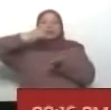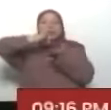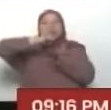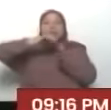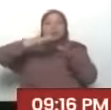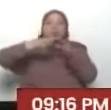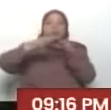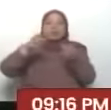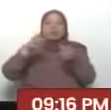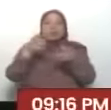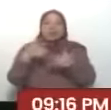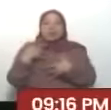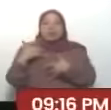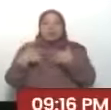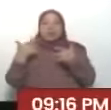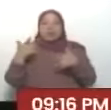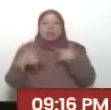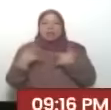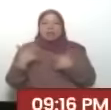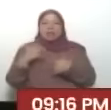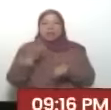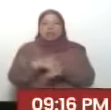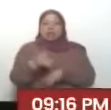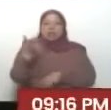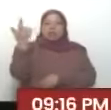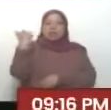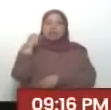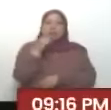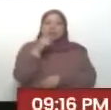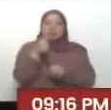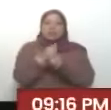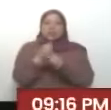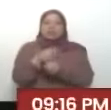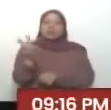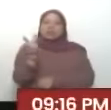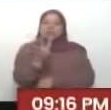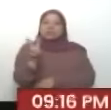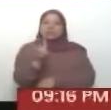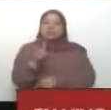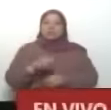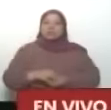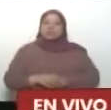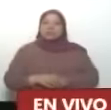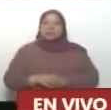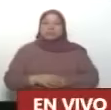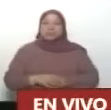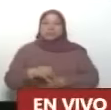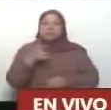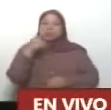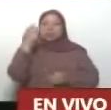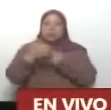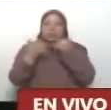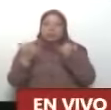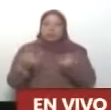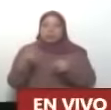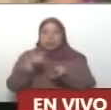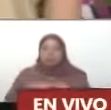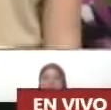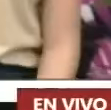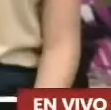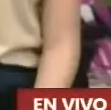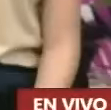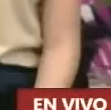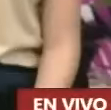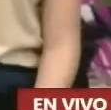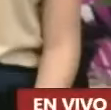el mundo en sus estados emocionados, porque ayer ganó Venezuela. Porque ganó el niño, la niña,